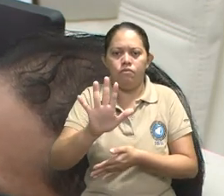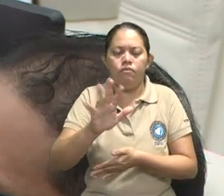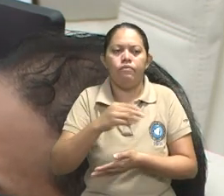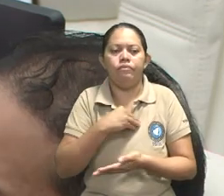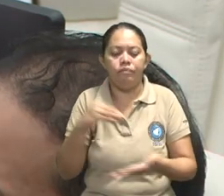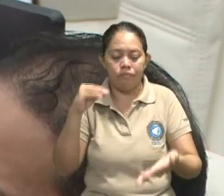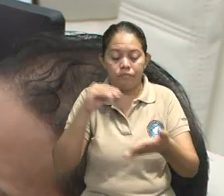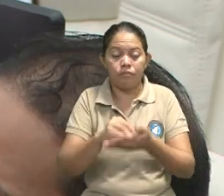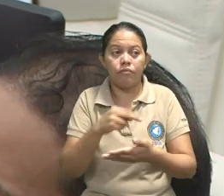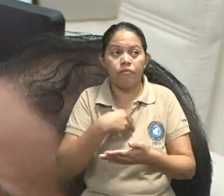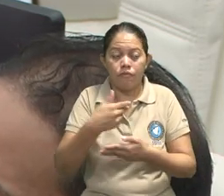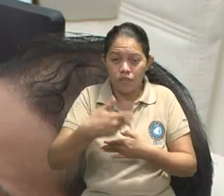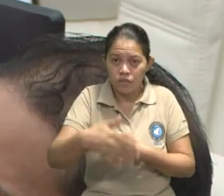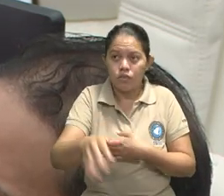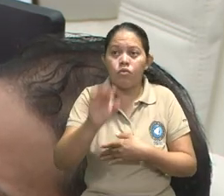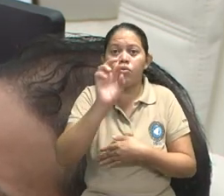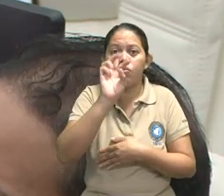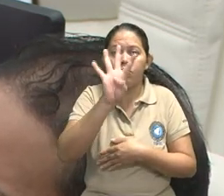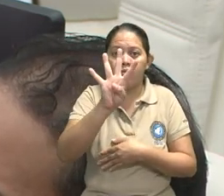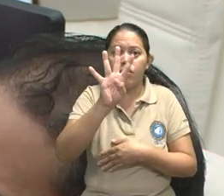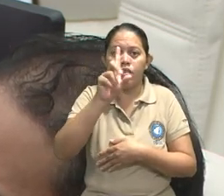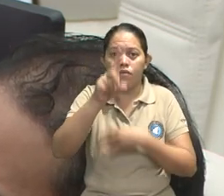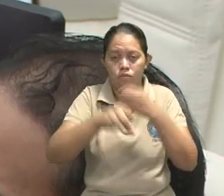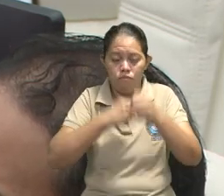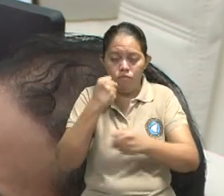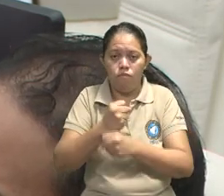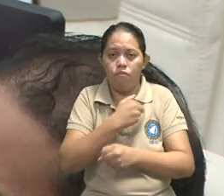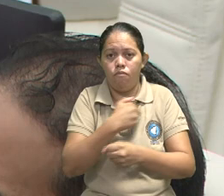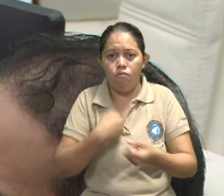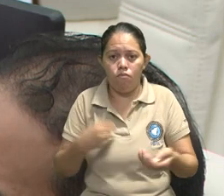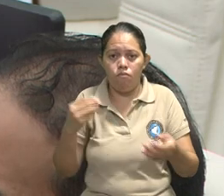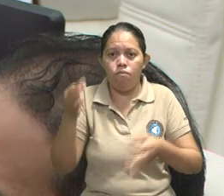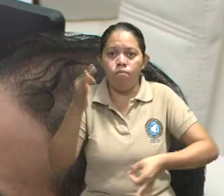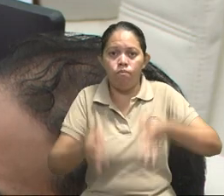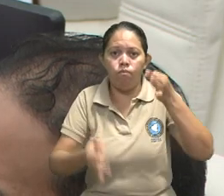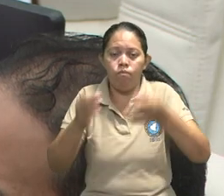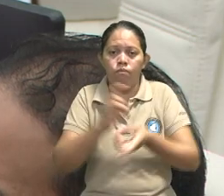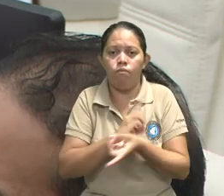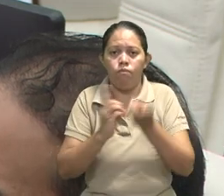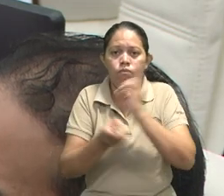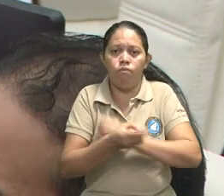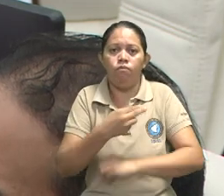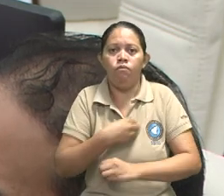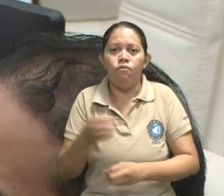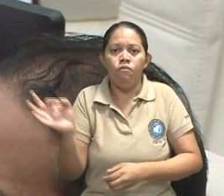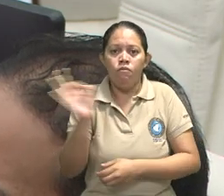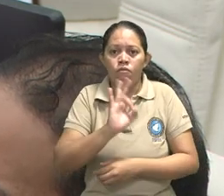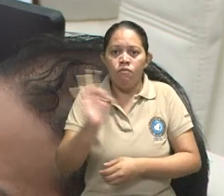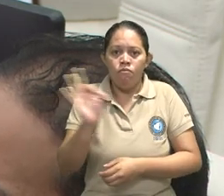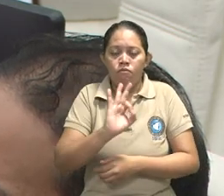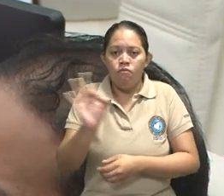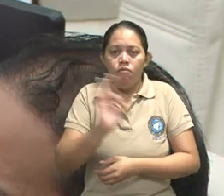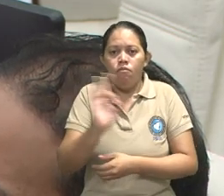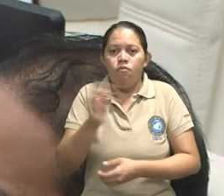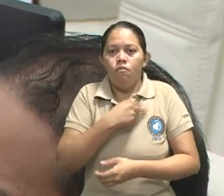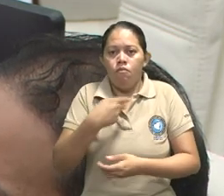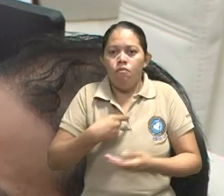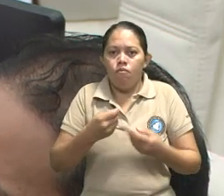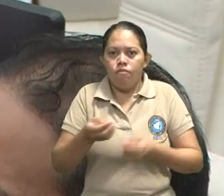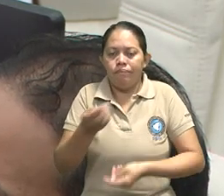No obstante, luego de 41 años de vigencia de la norma, se hace necesario adecuar a las nuevas realidades del sector